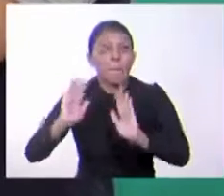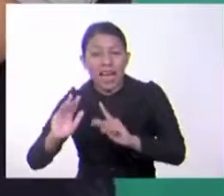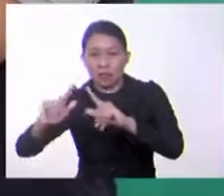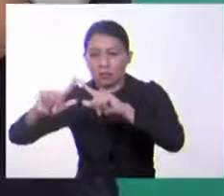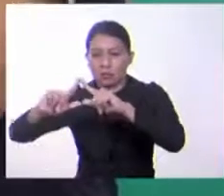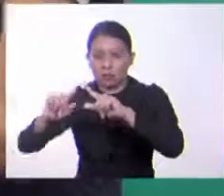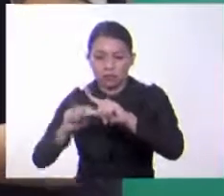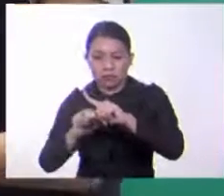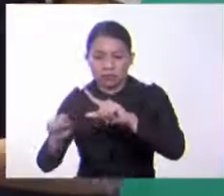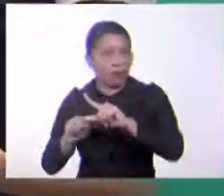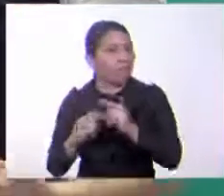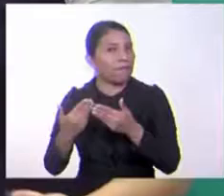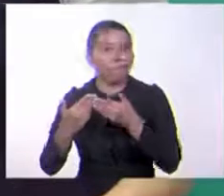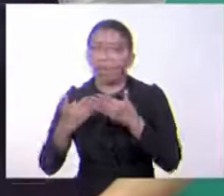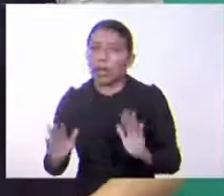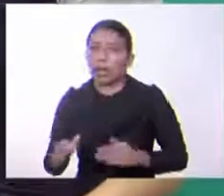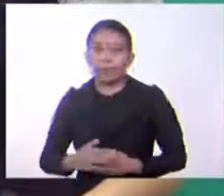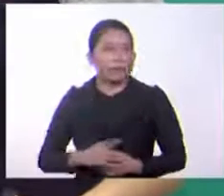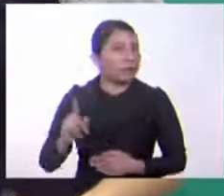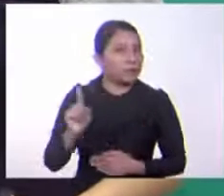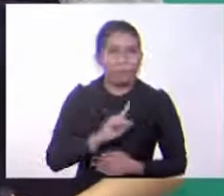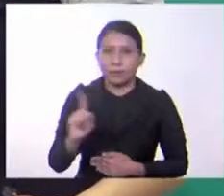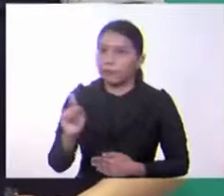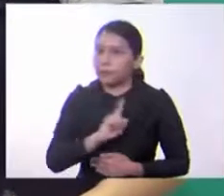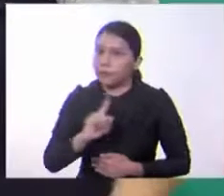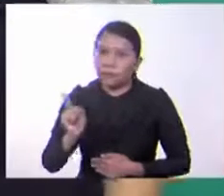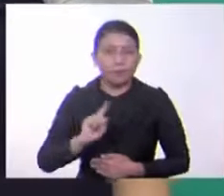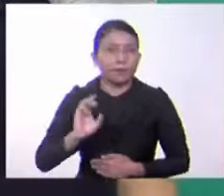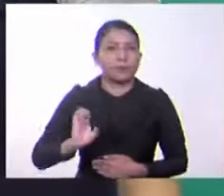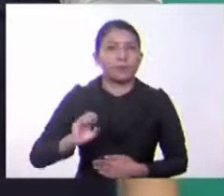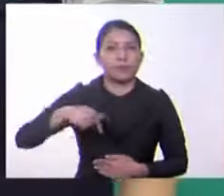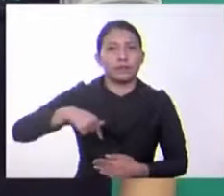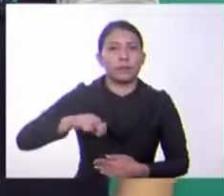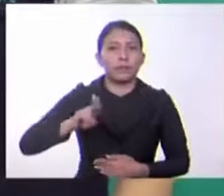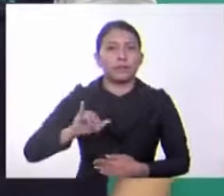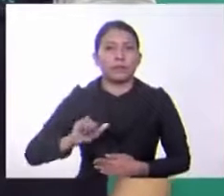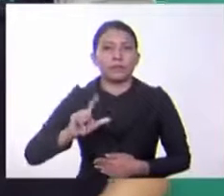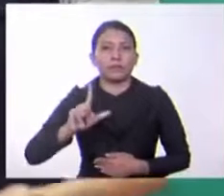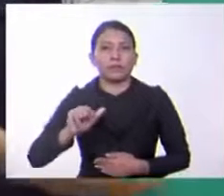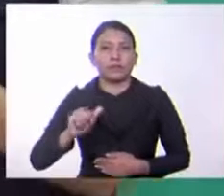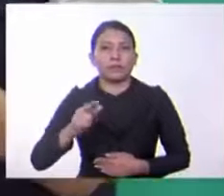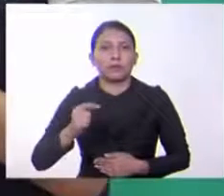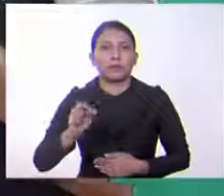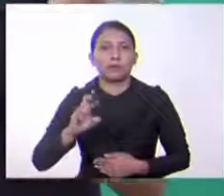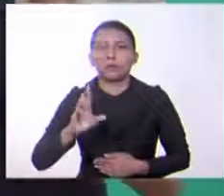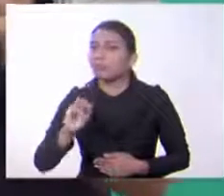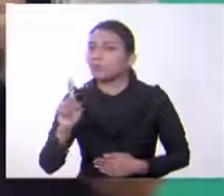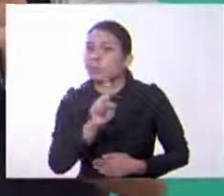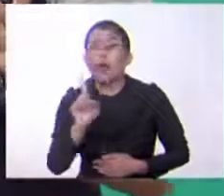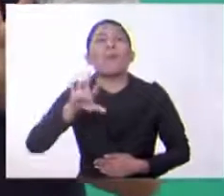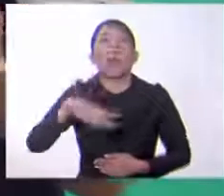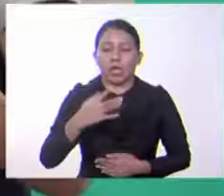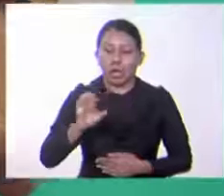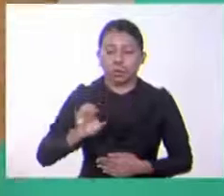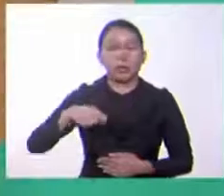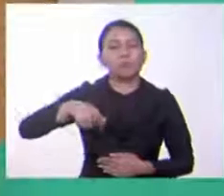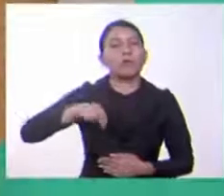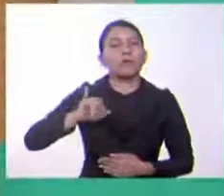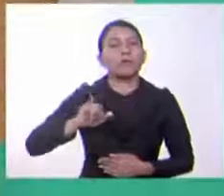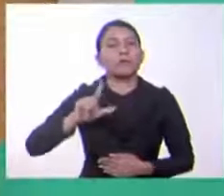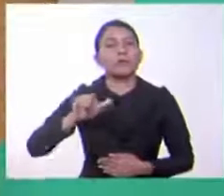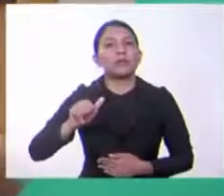Exacto. Quiere decir que no va a ser equilátero. En este caso no cumple. O sea que no necesariamente.